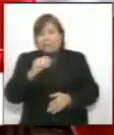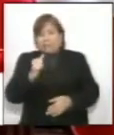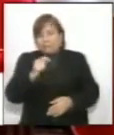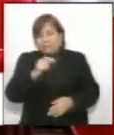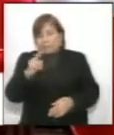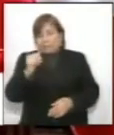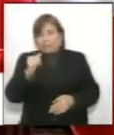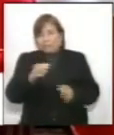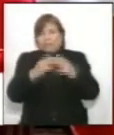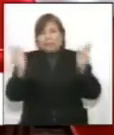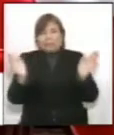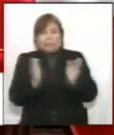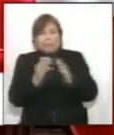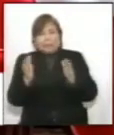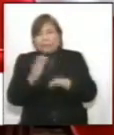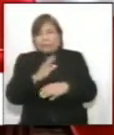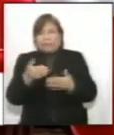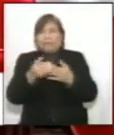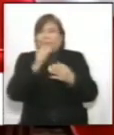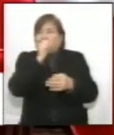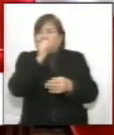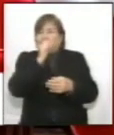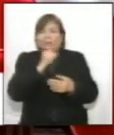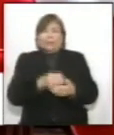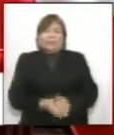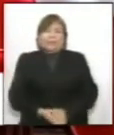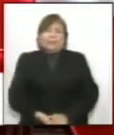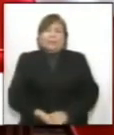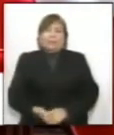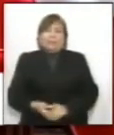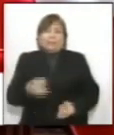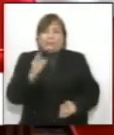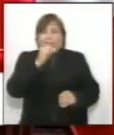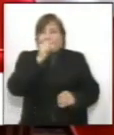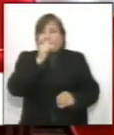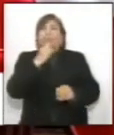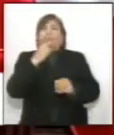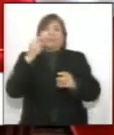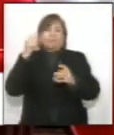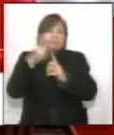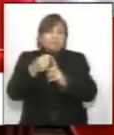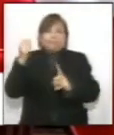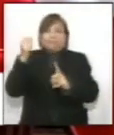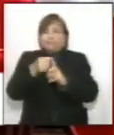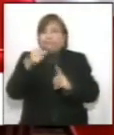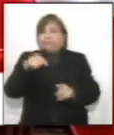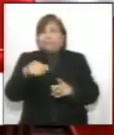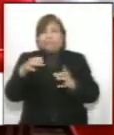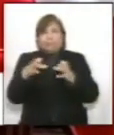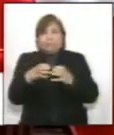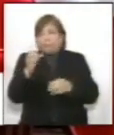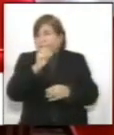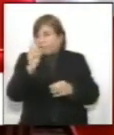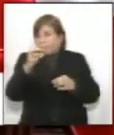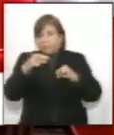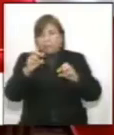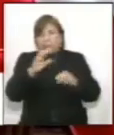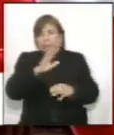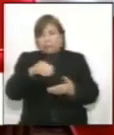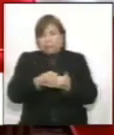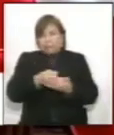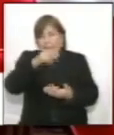estén abriendo las puertas para que salgan en todos los medios, ya no hacer una opinión, sino agredir a una institución. Y eso no lo permitamos todos los